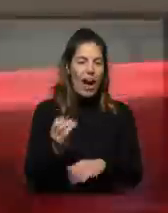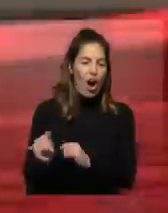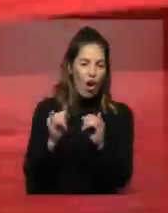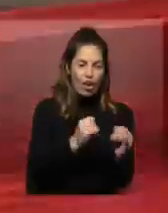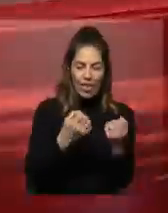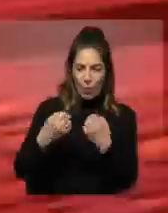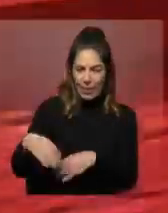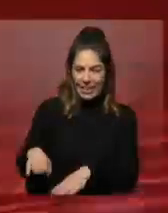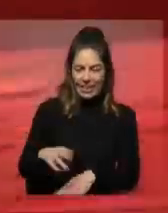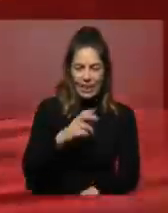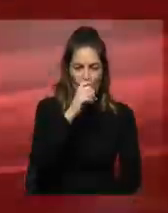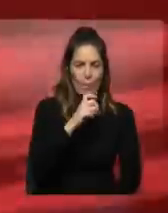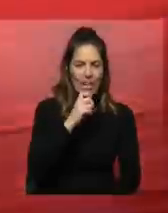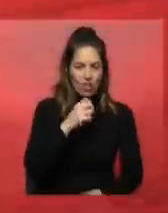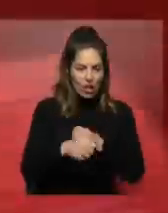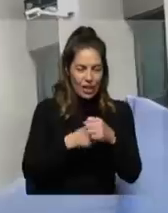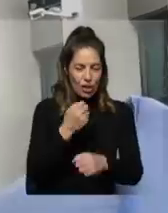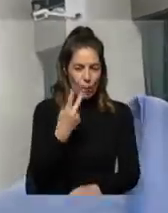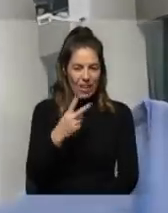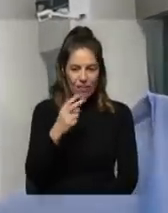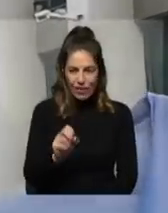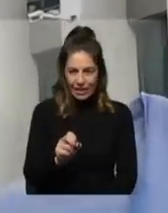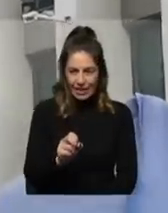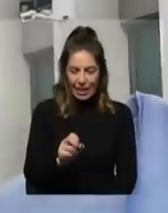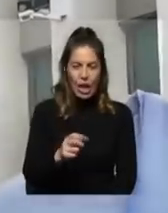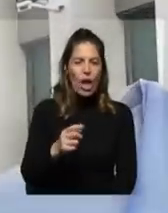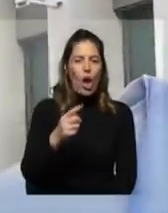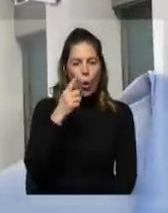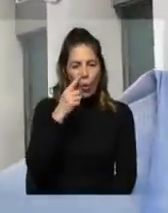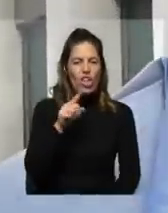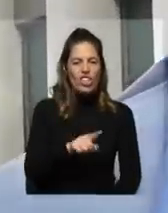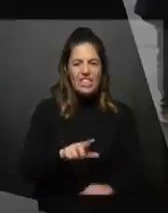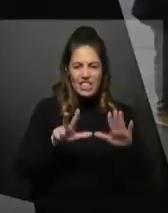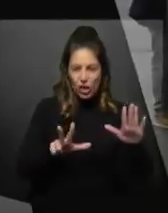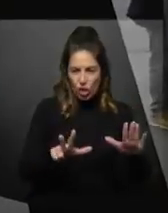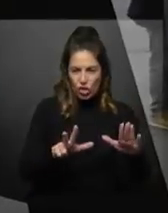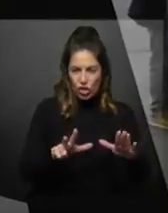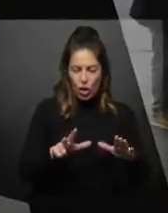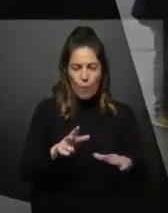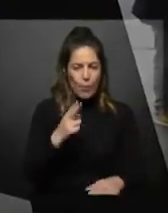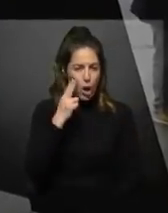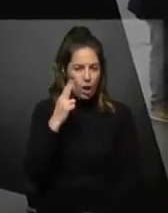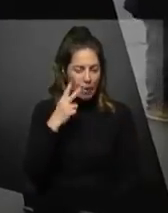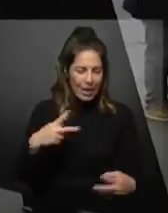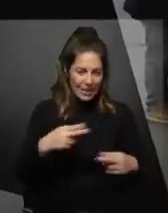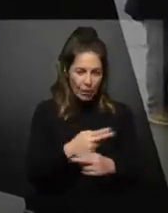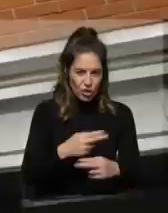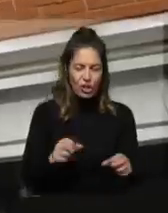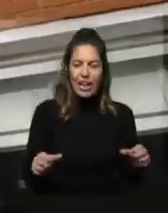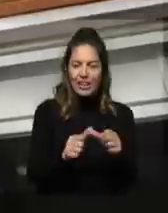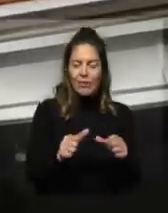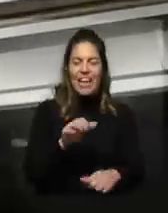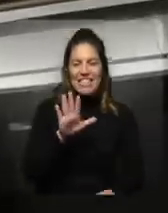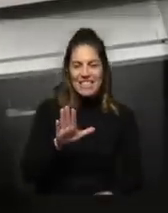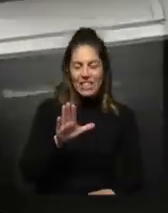desde marzo de 2020 durante Julio se contabilizaron 18 conflictos con interrupción de actividades de los cuales cinco